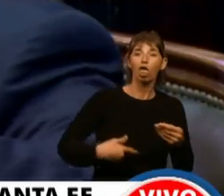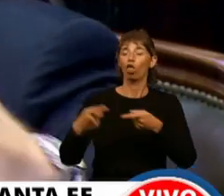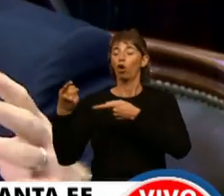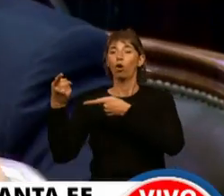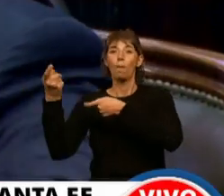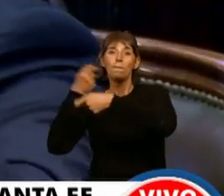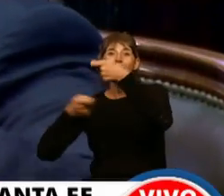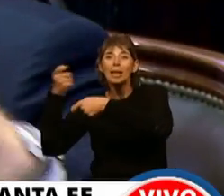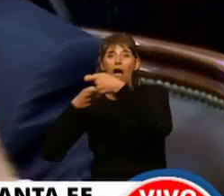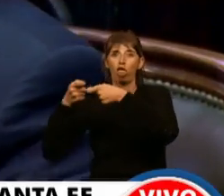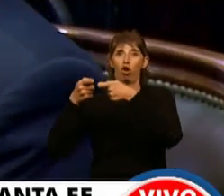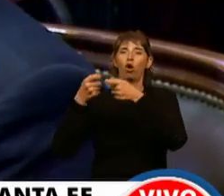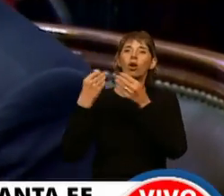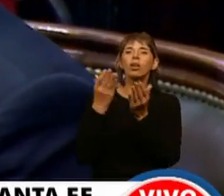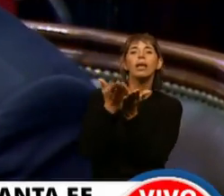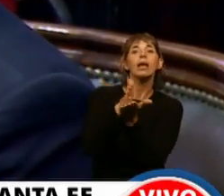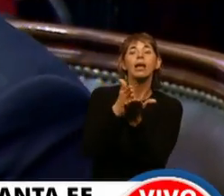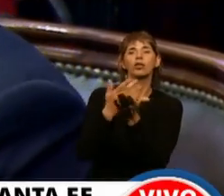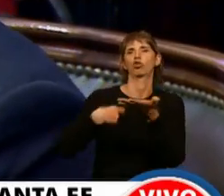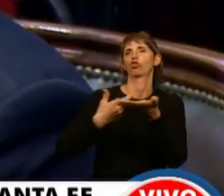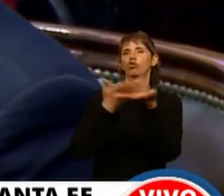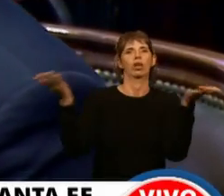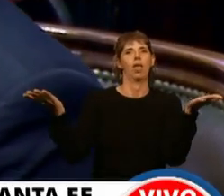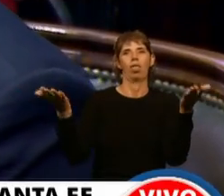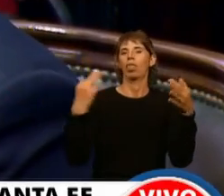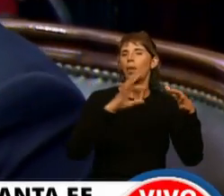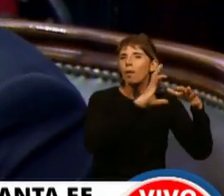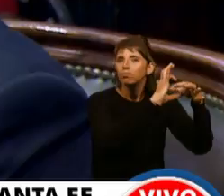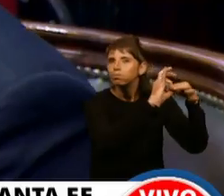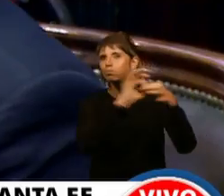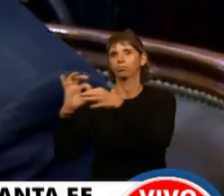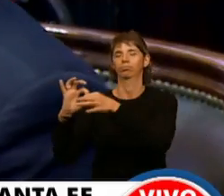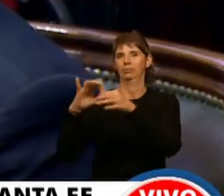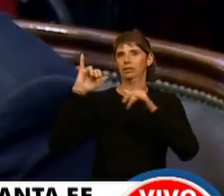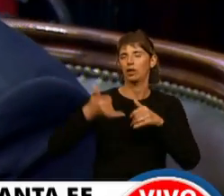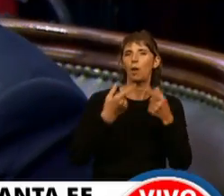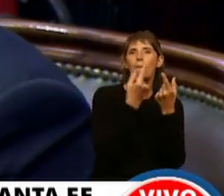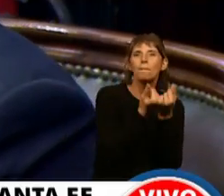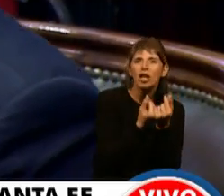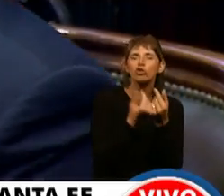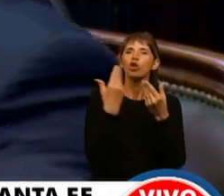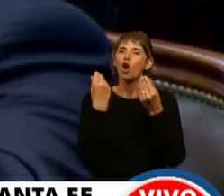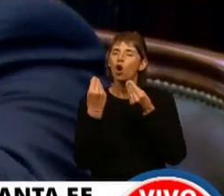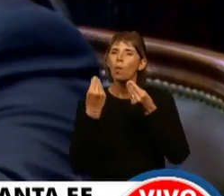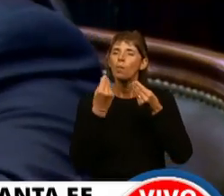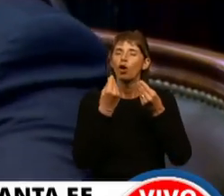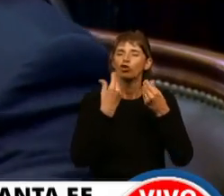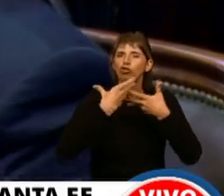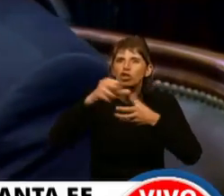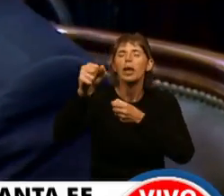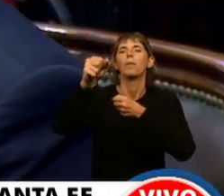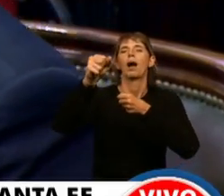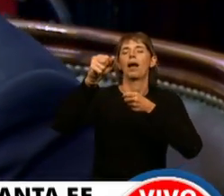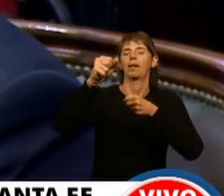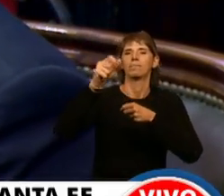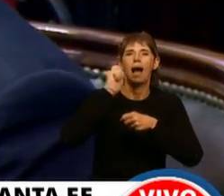y un nuevo eje entre tarifa salario costo logístico costo de producción tema transporte